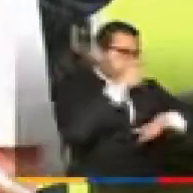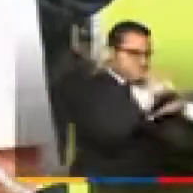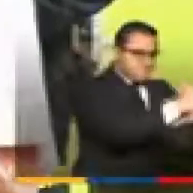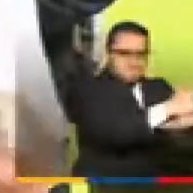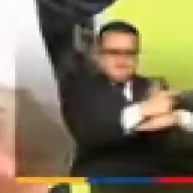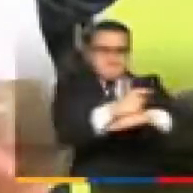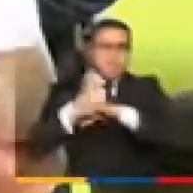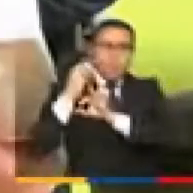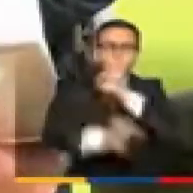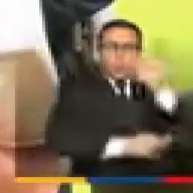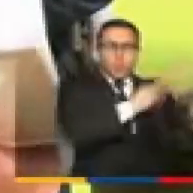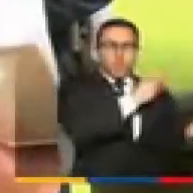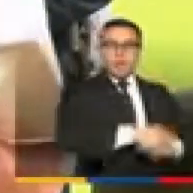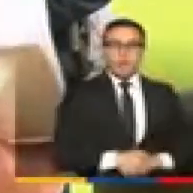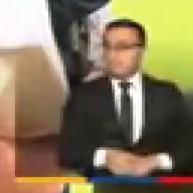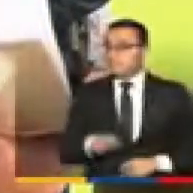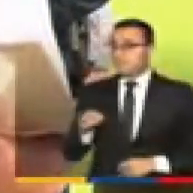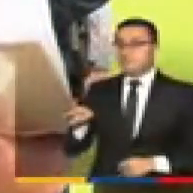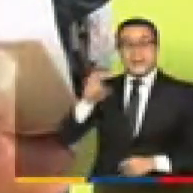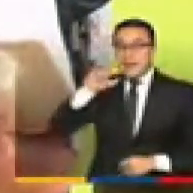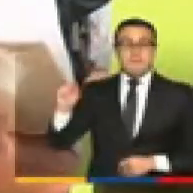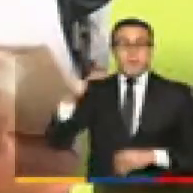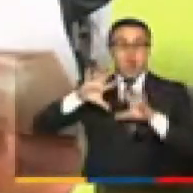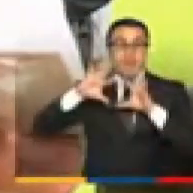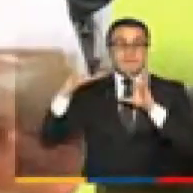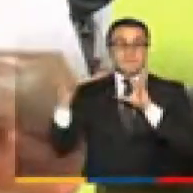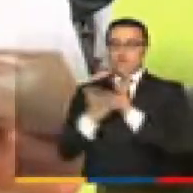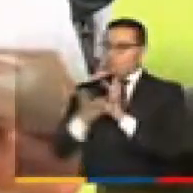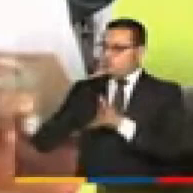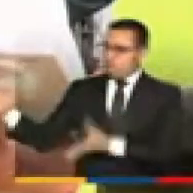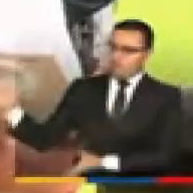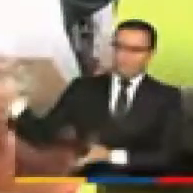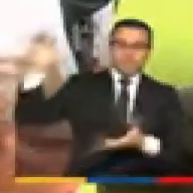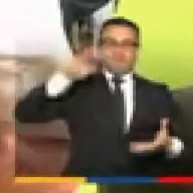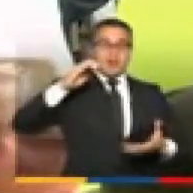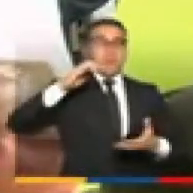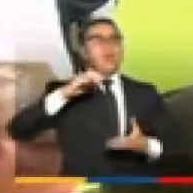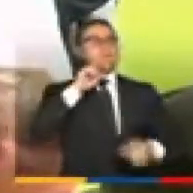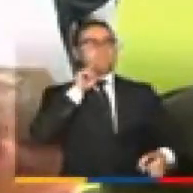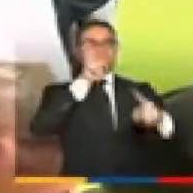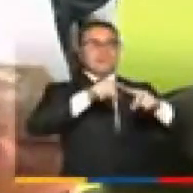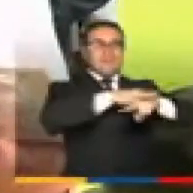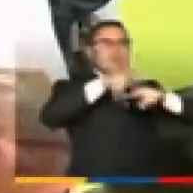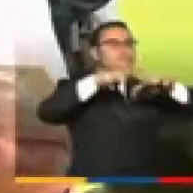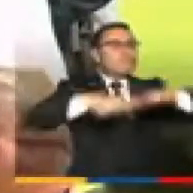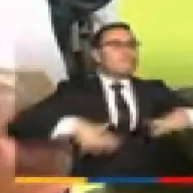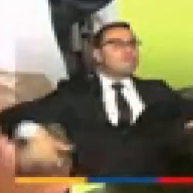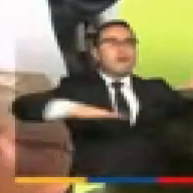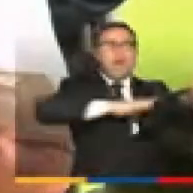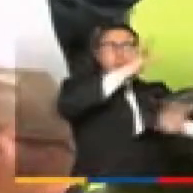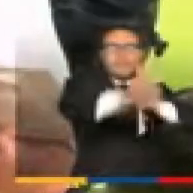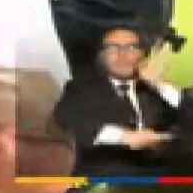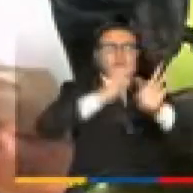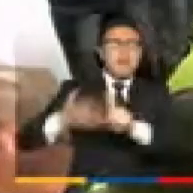Esta flota será la primera en el mundo enfocada hacia la protección del medio